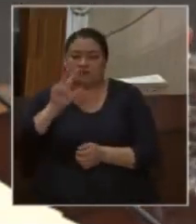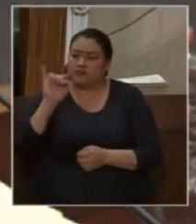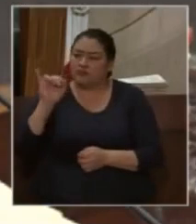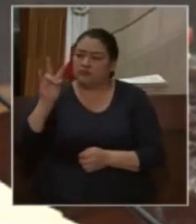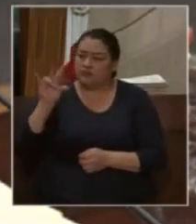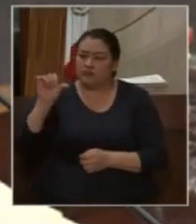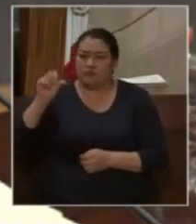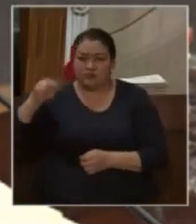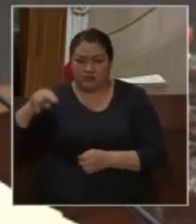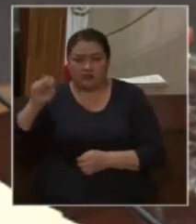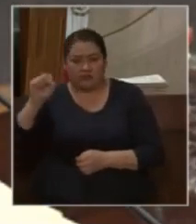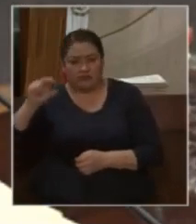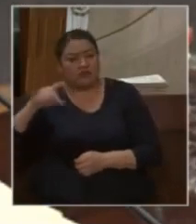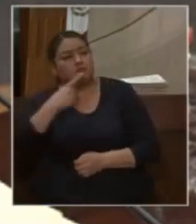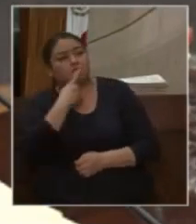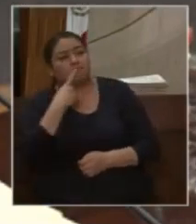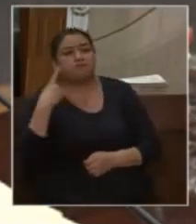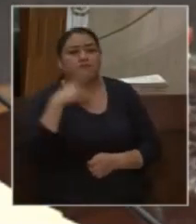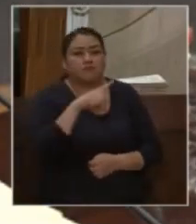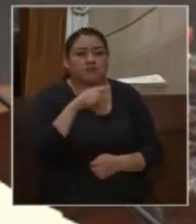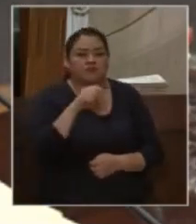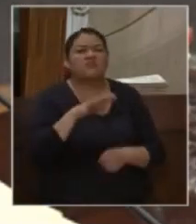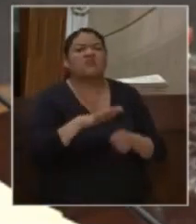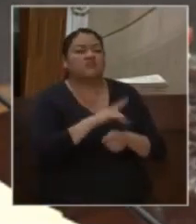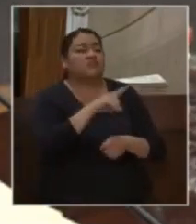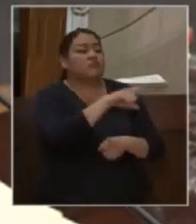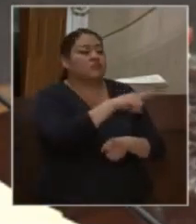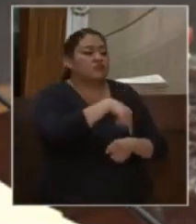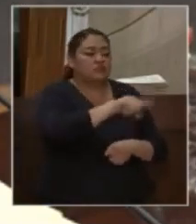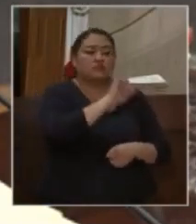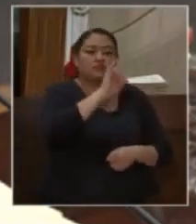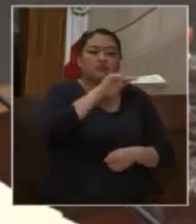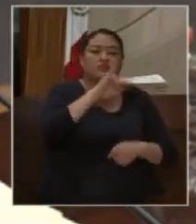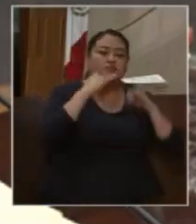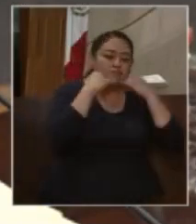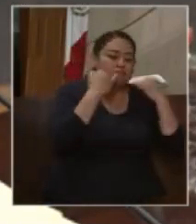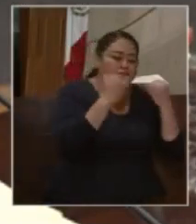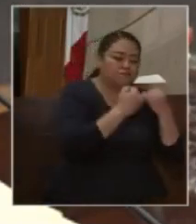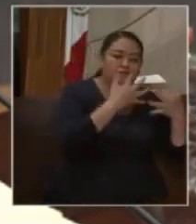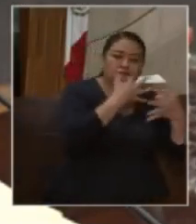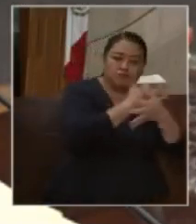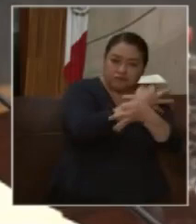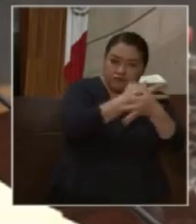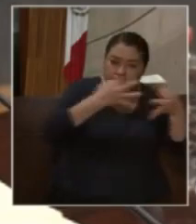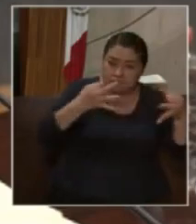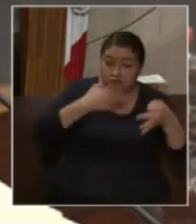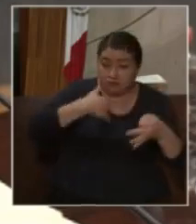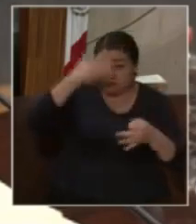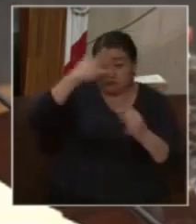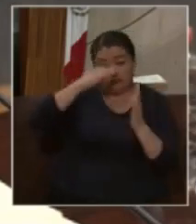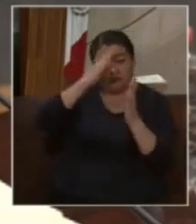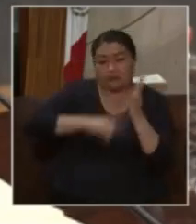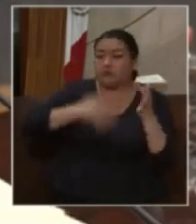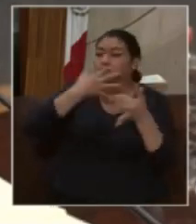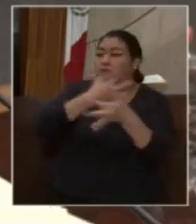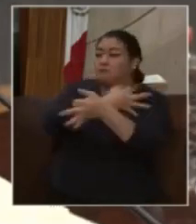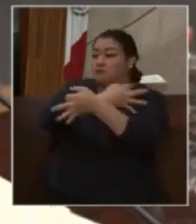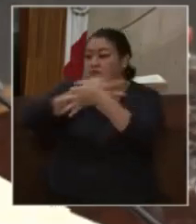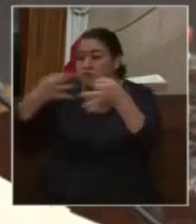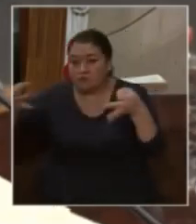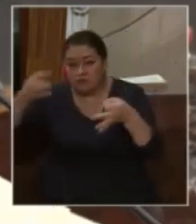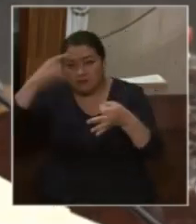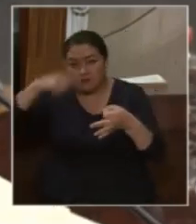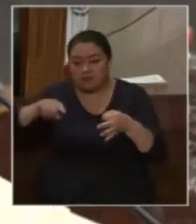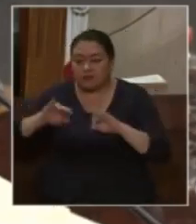Romero, a fin de controvertir el acuerdo del Consejo General del Instituto Nacional Electoral, por el que se aprobaron las convocatorias para la designación de las